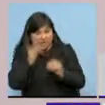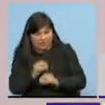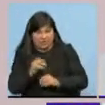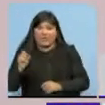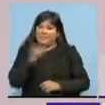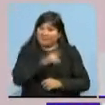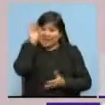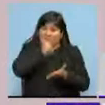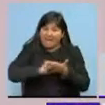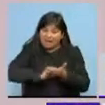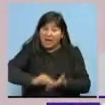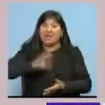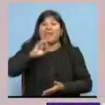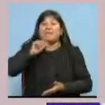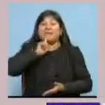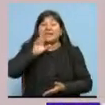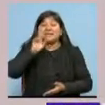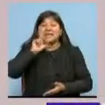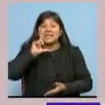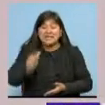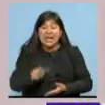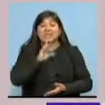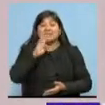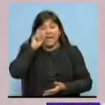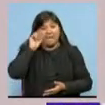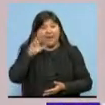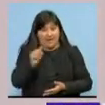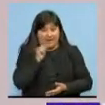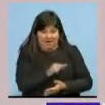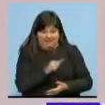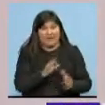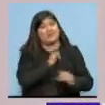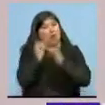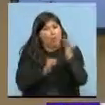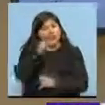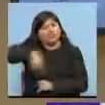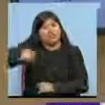carrera hablando de la situación de los consumidores jujeños